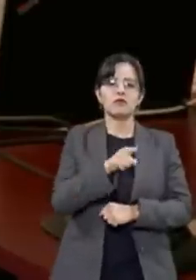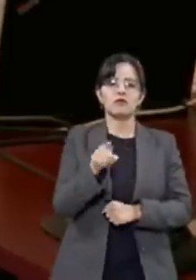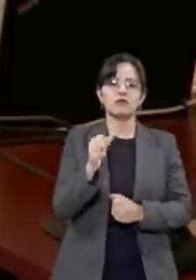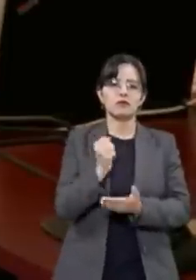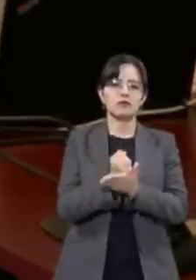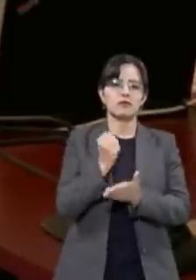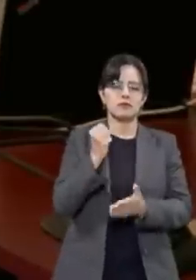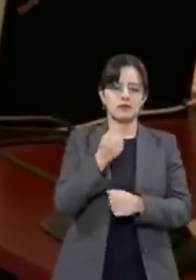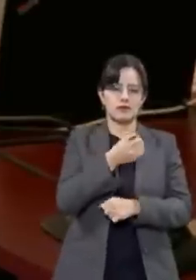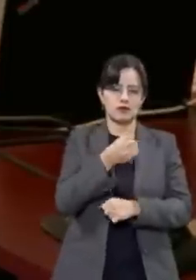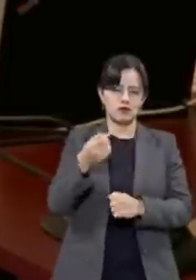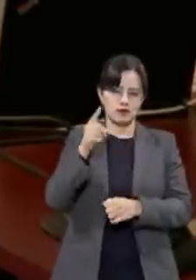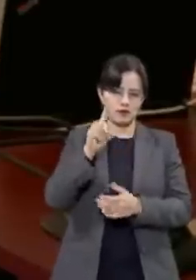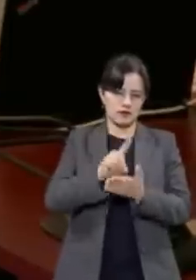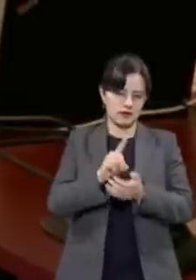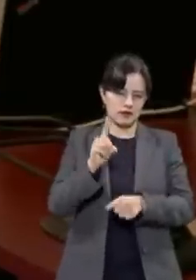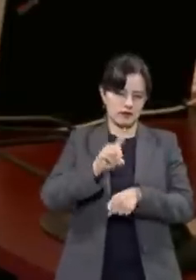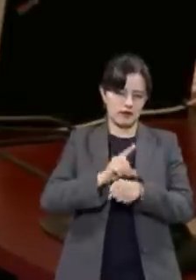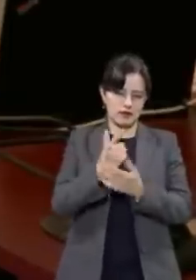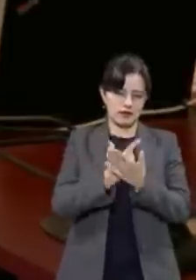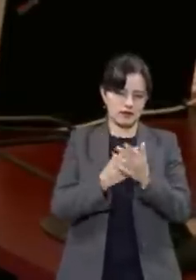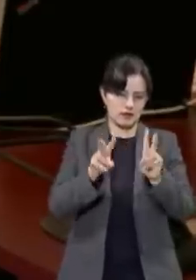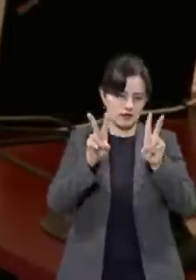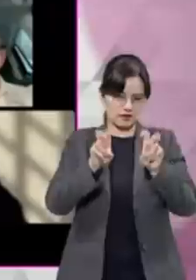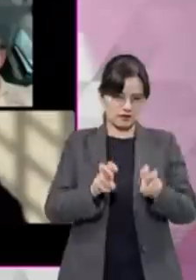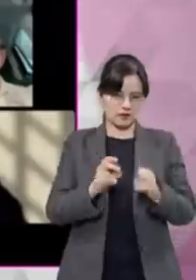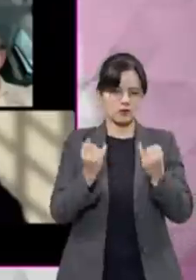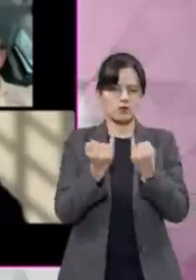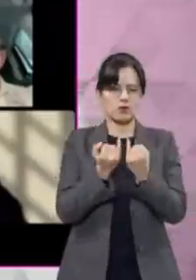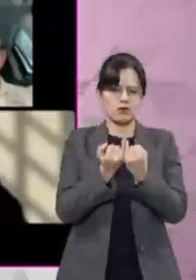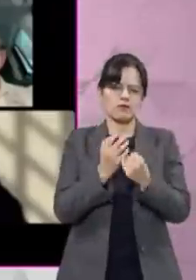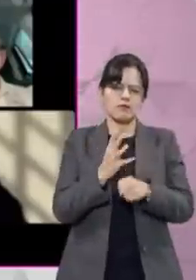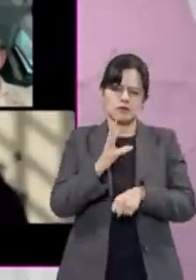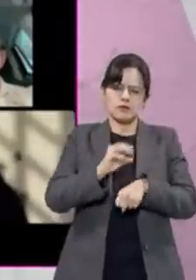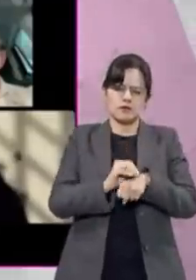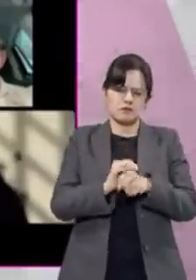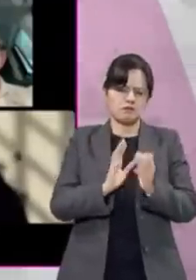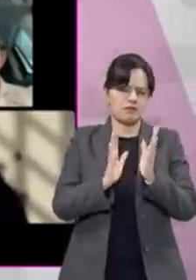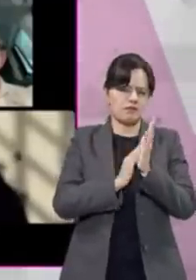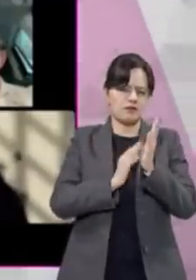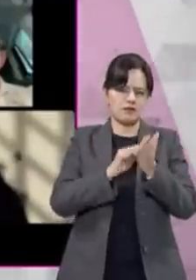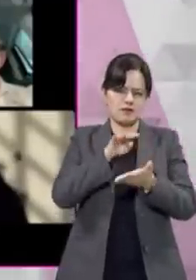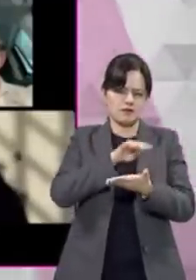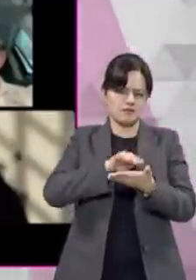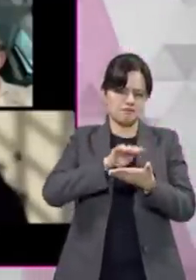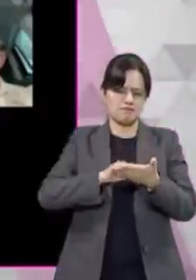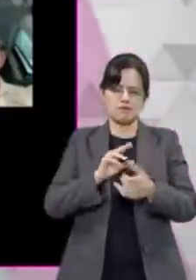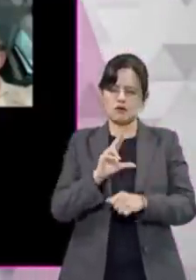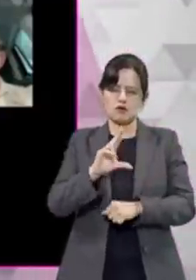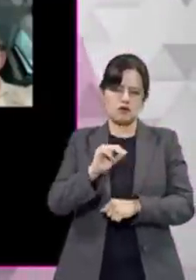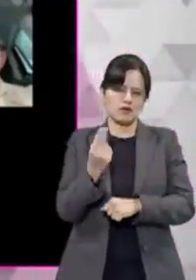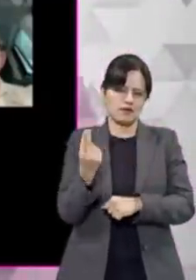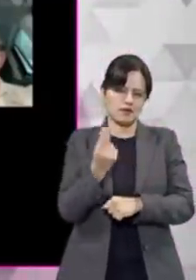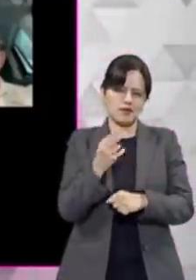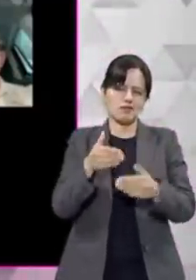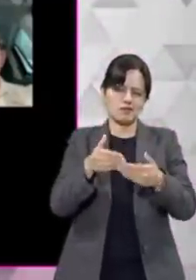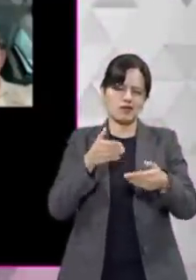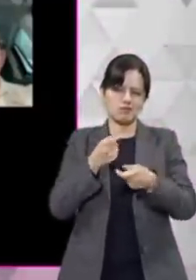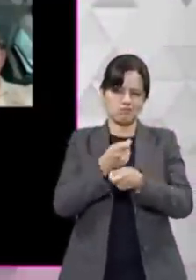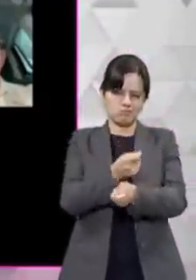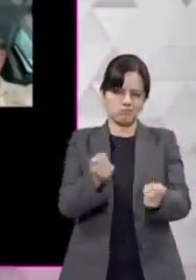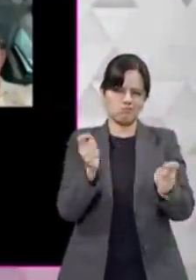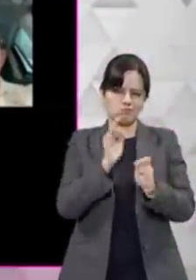varios casos varios casos que se pueden señalar en ese contexto a poco marco Cortés no llama a votar por el pan